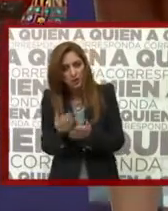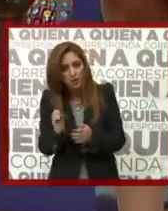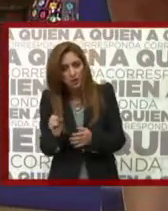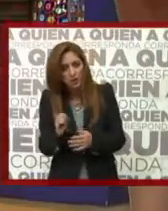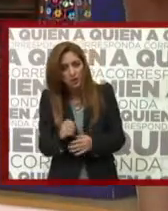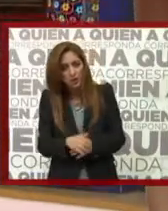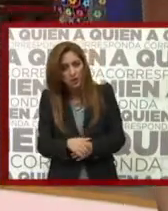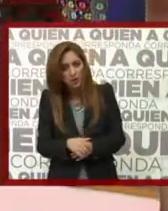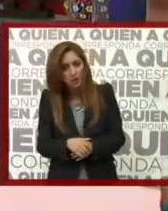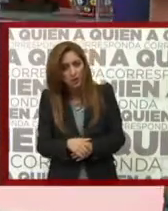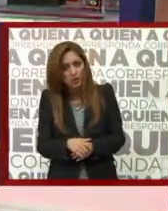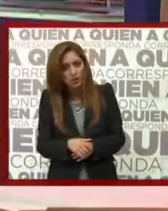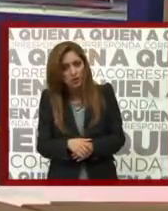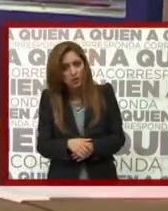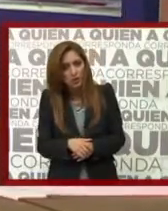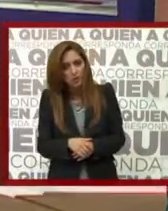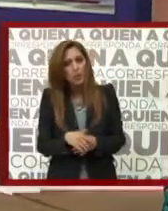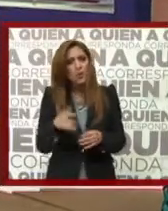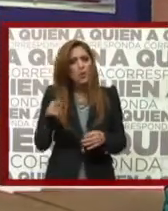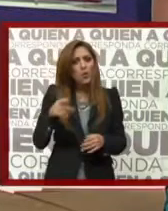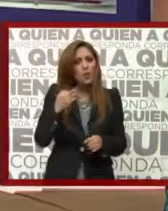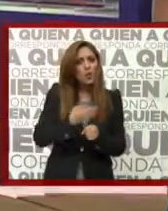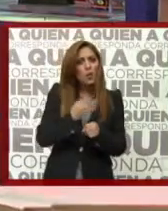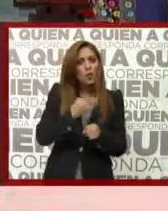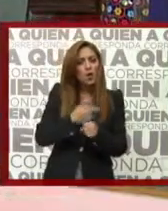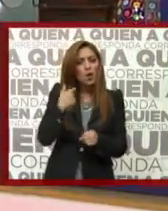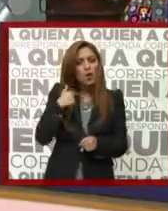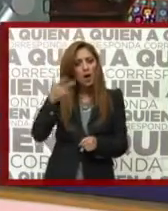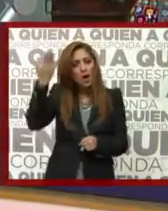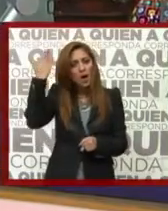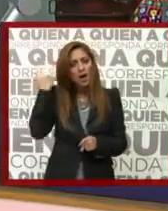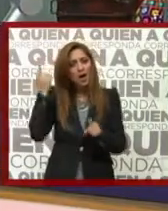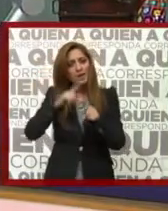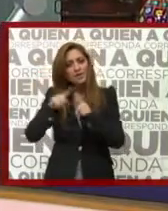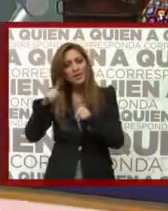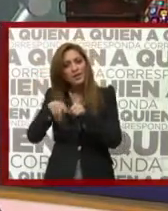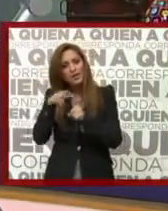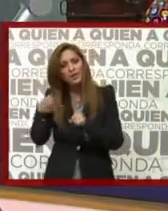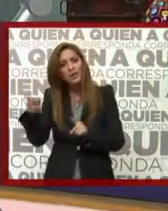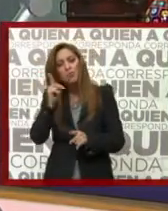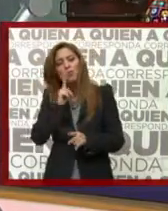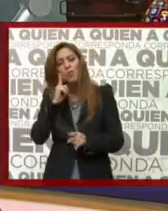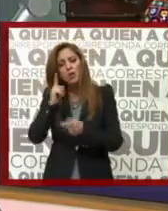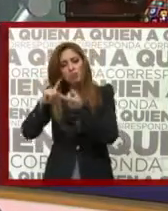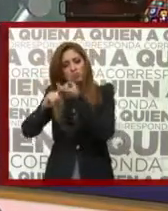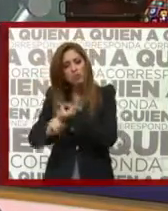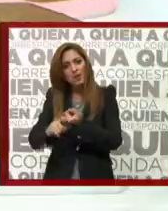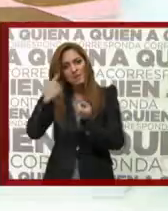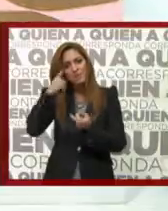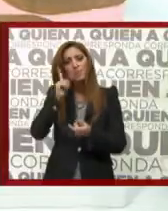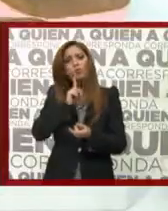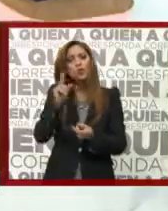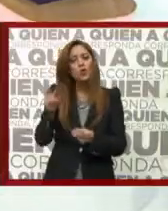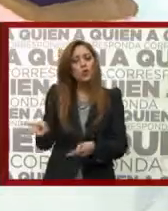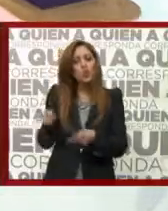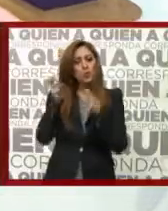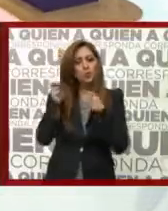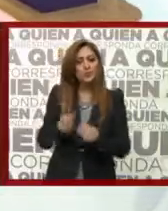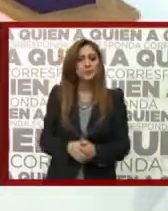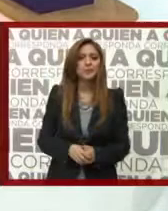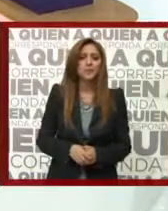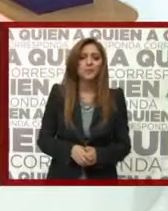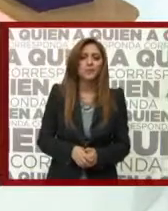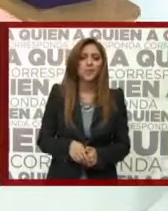no se cae. Oye, confieso que este chimistreto lo había visto ya en varios restaurantes. La señora lo tienen ahí para que no le roben la bolsa. Así es. Wow, está